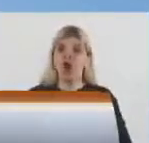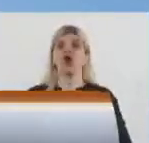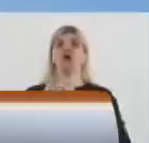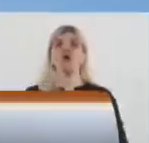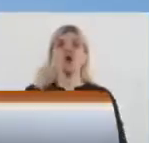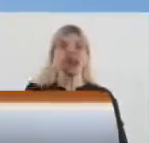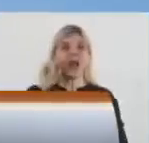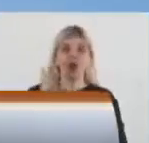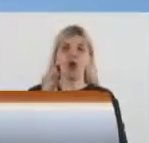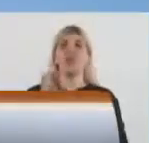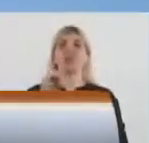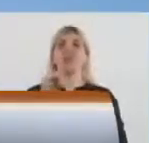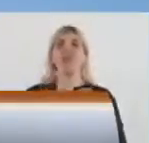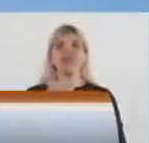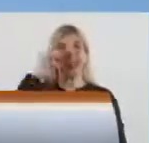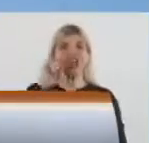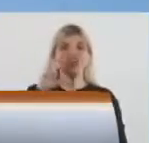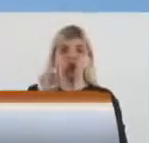rusa